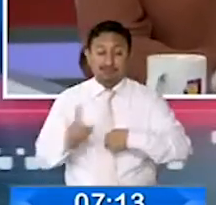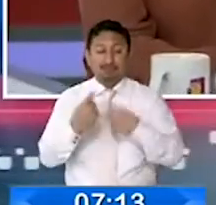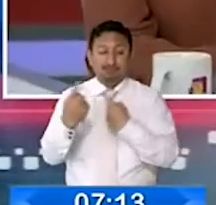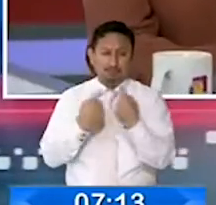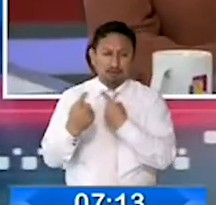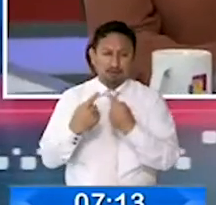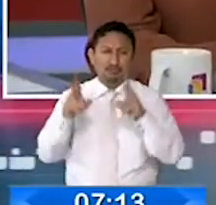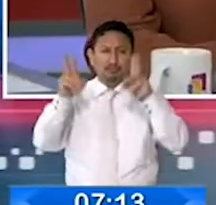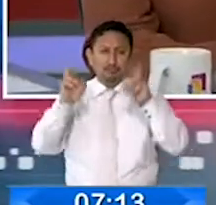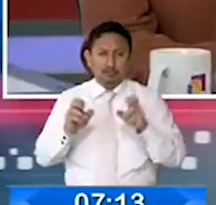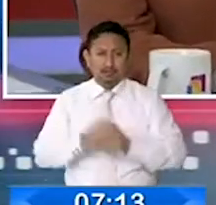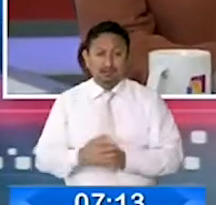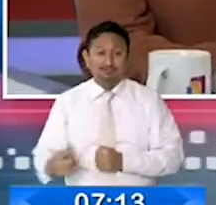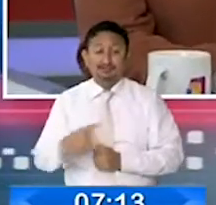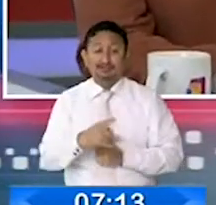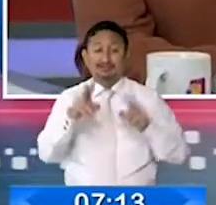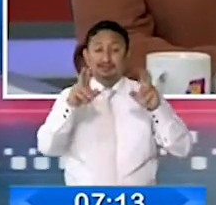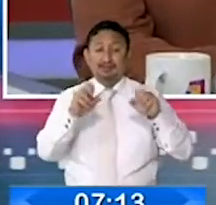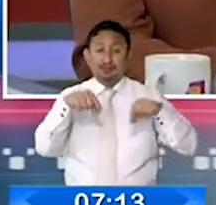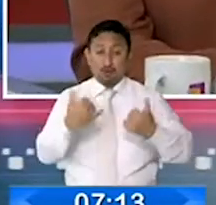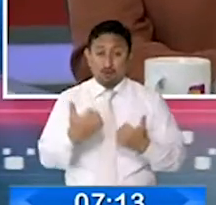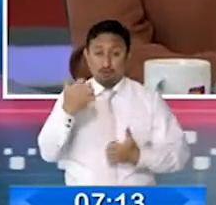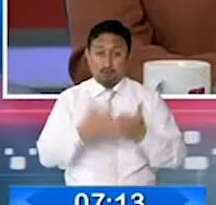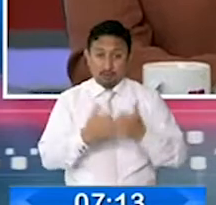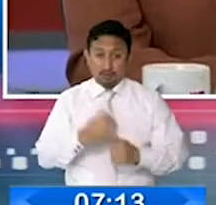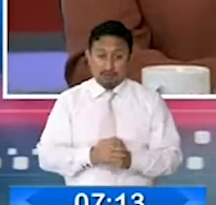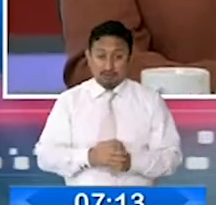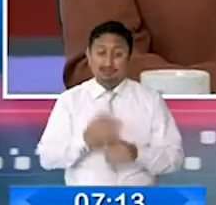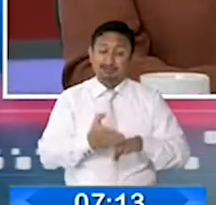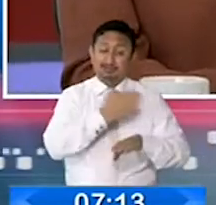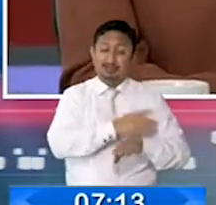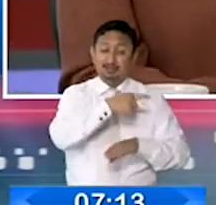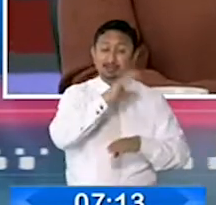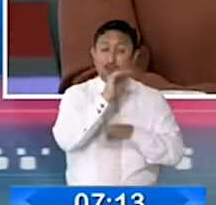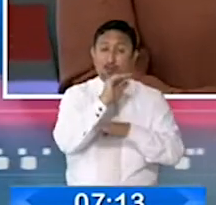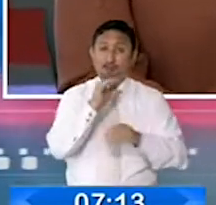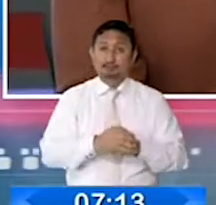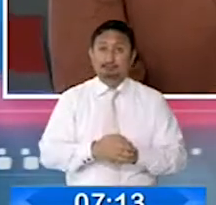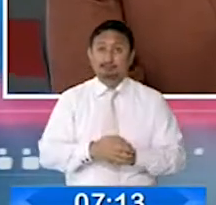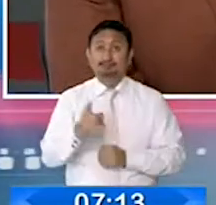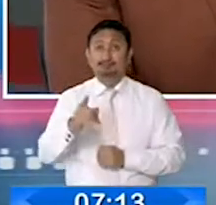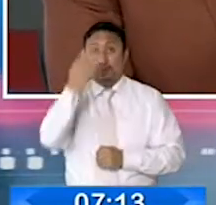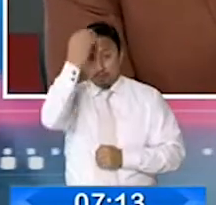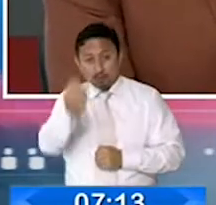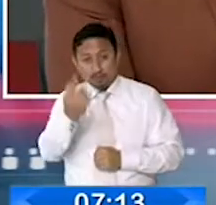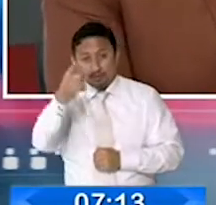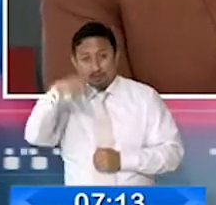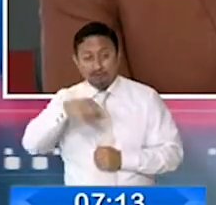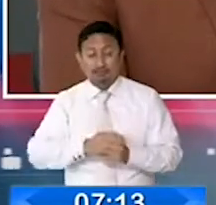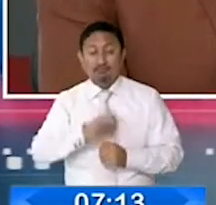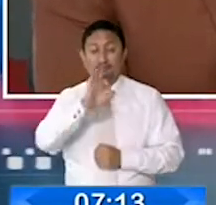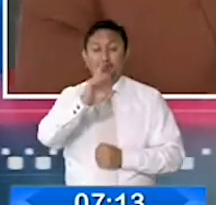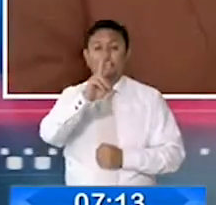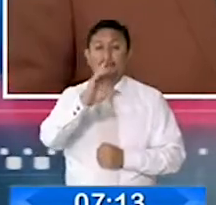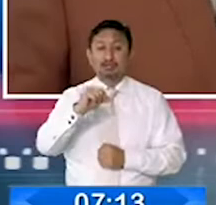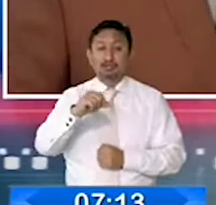diálogo justamente referente a los temas de coyuntura que en estos días vive nuestro país. Doctor Saquicela, buenos días desde la matriz de